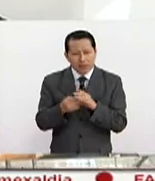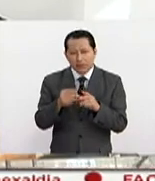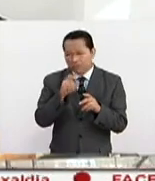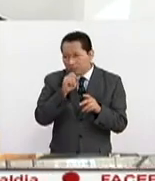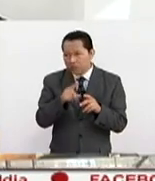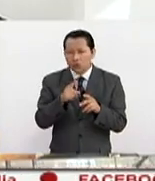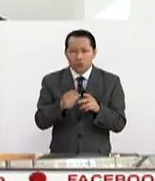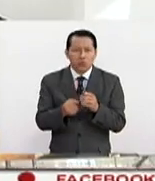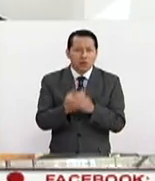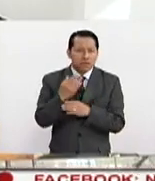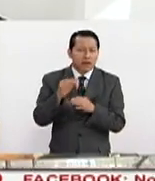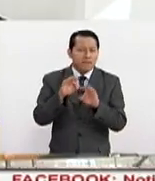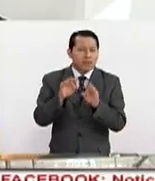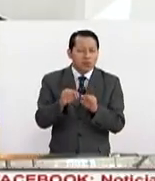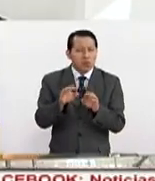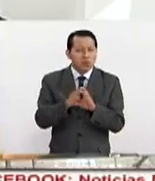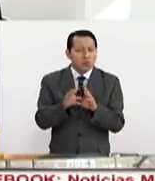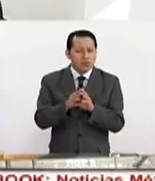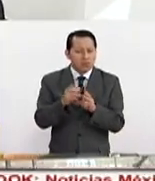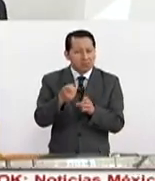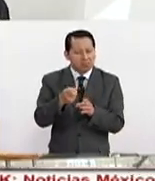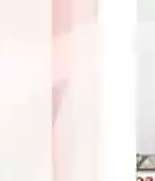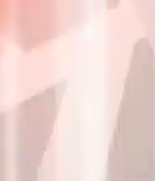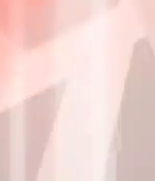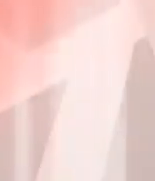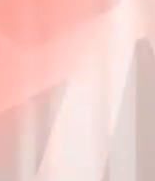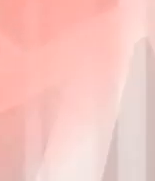nueva figura, que pues es entre ellos.